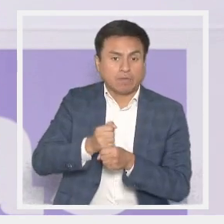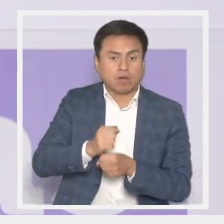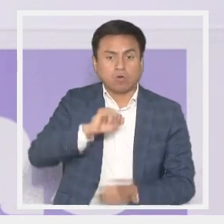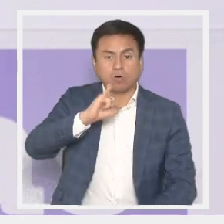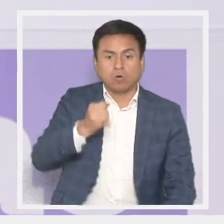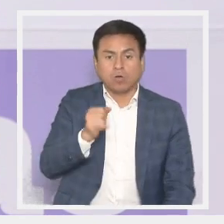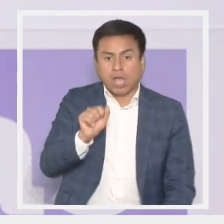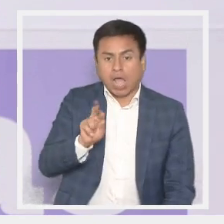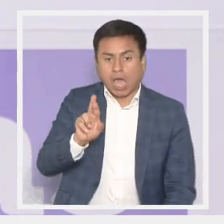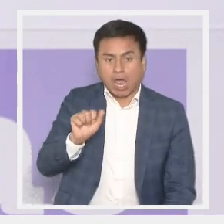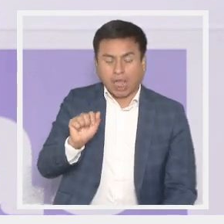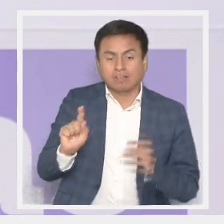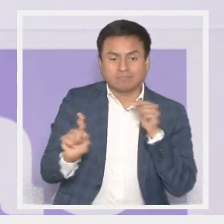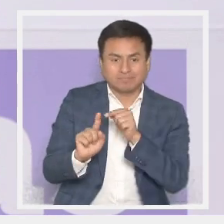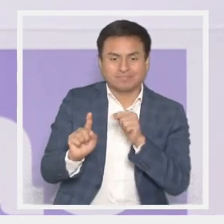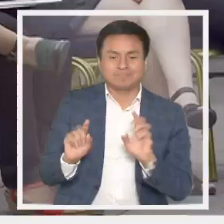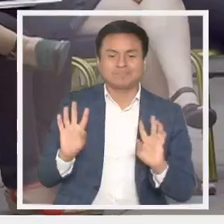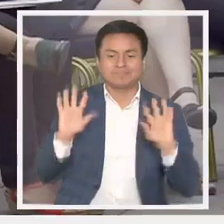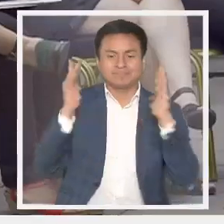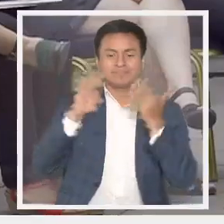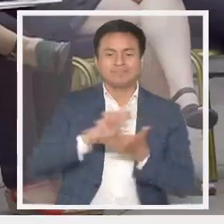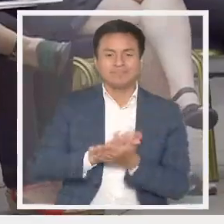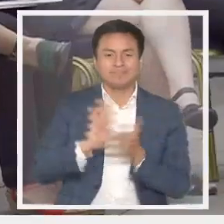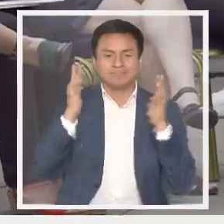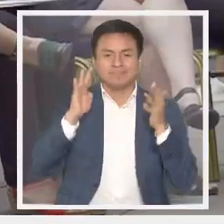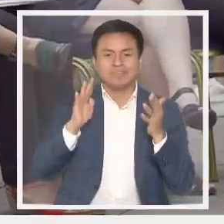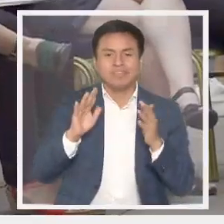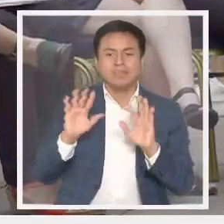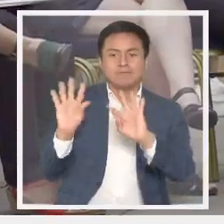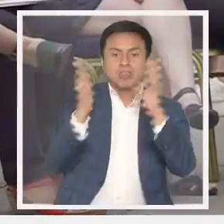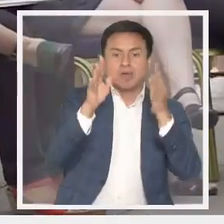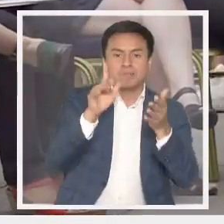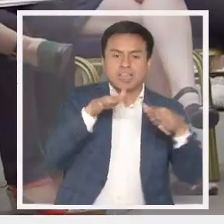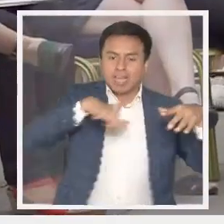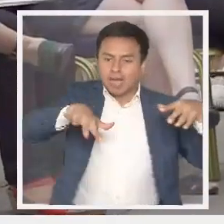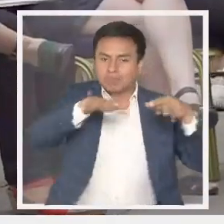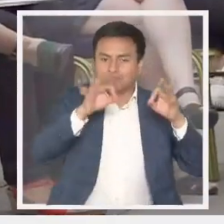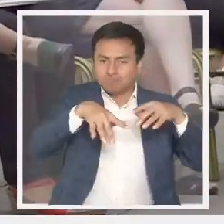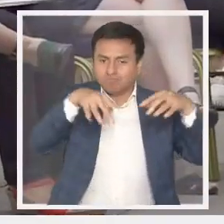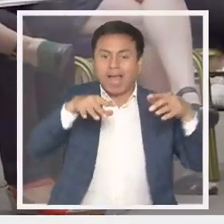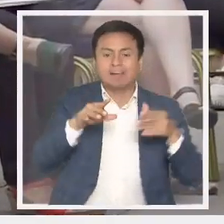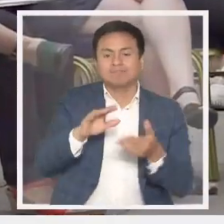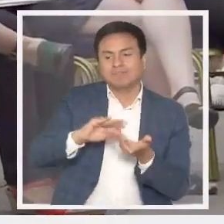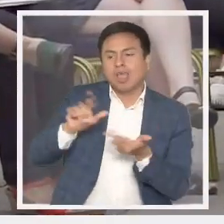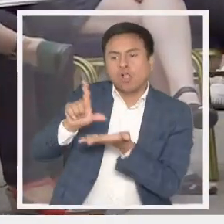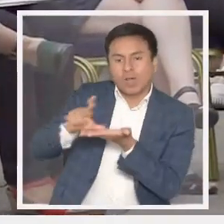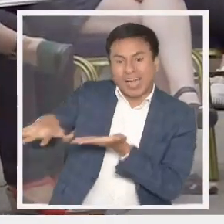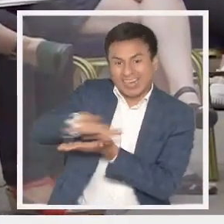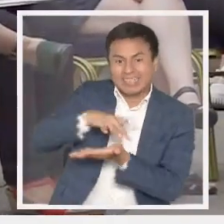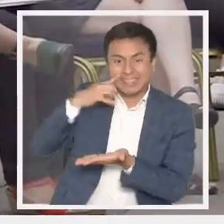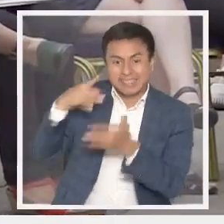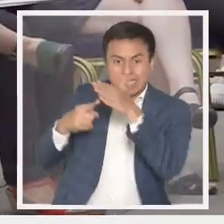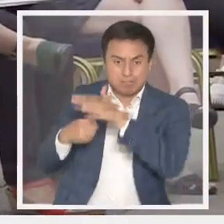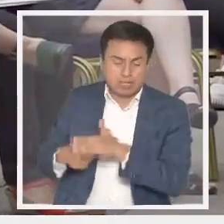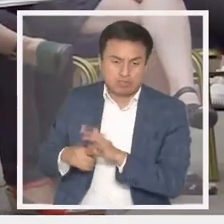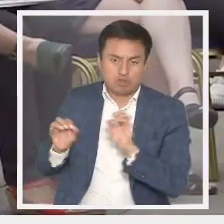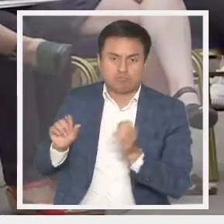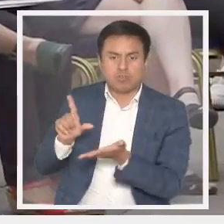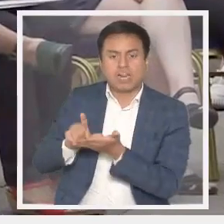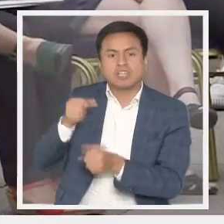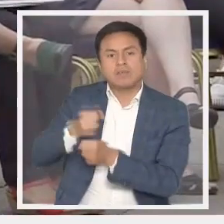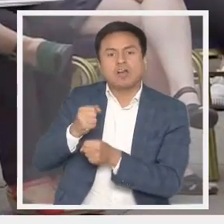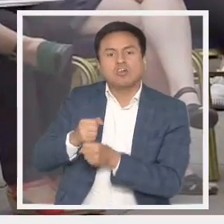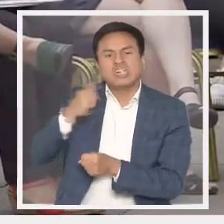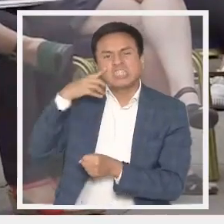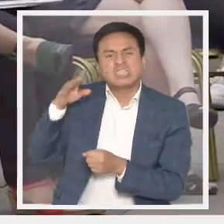Janet Jara, para tener un medio ambiente laboral libre de discriminación y